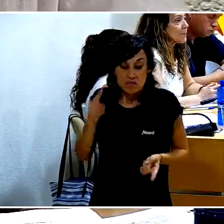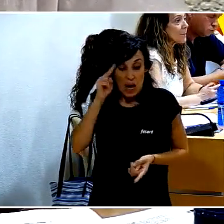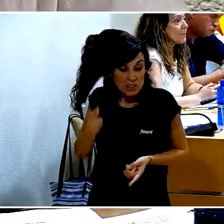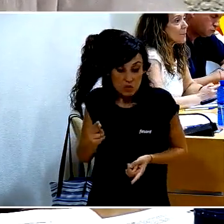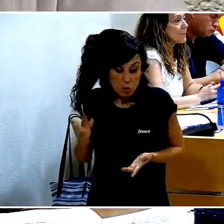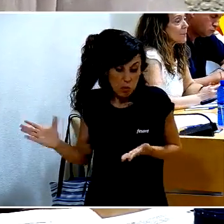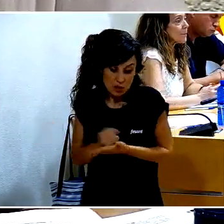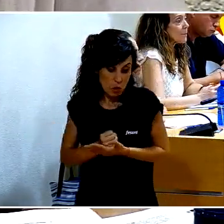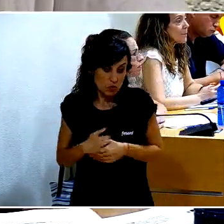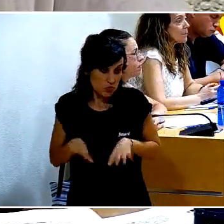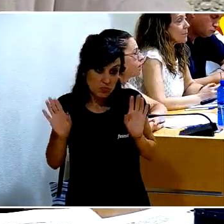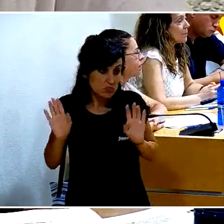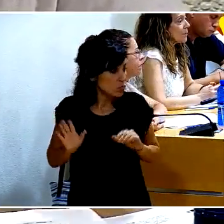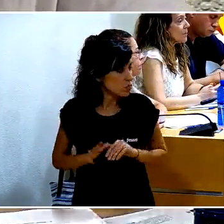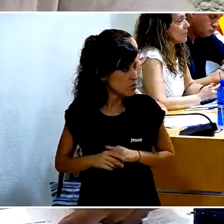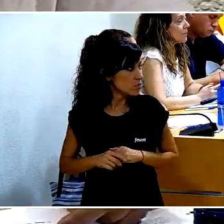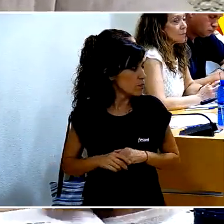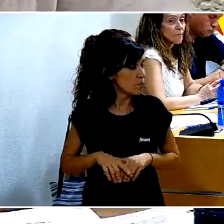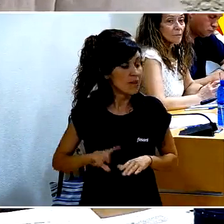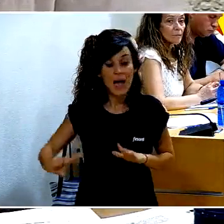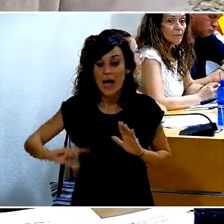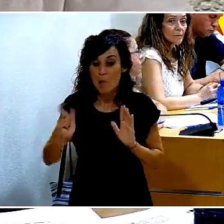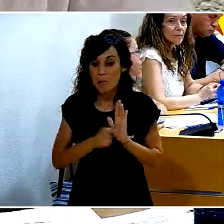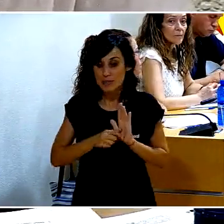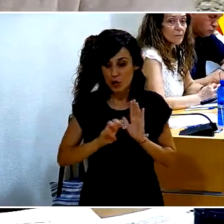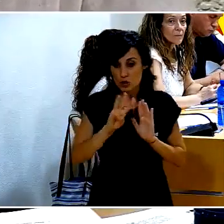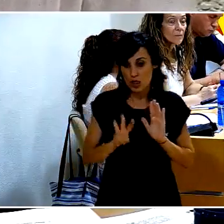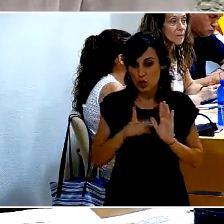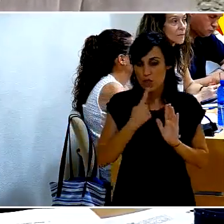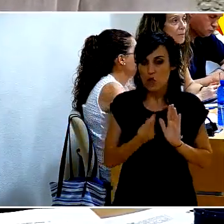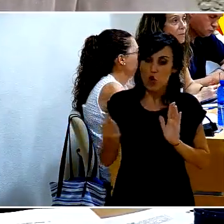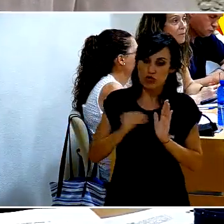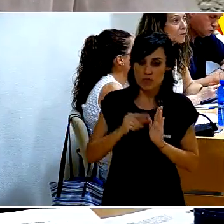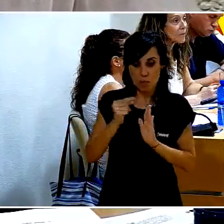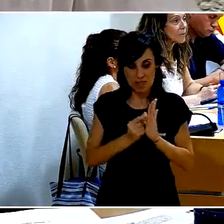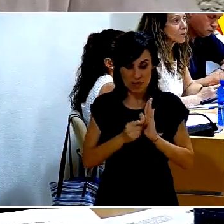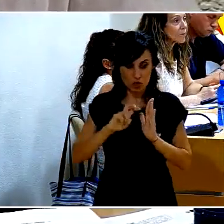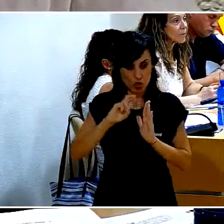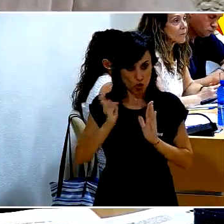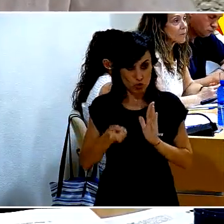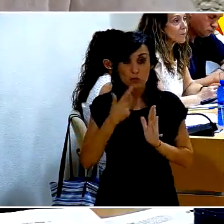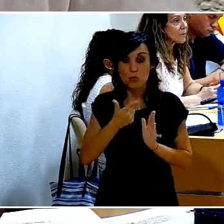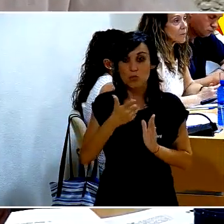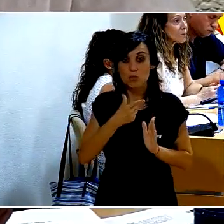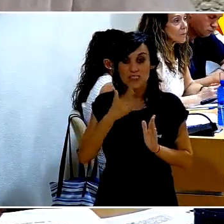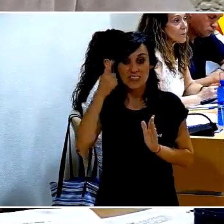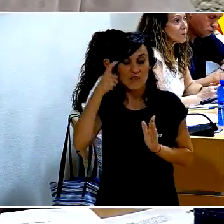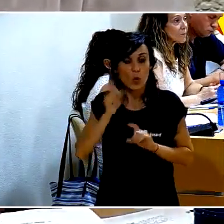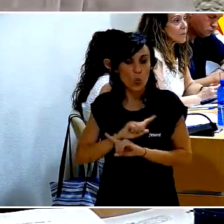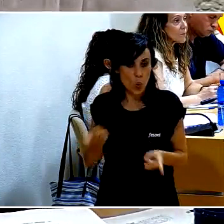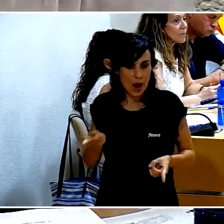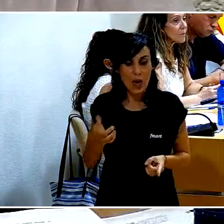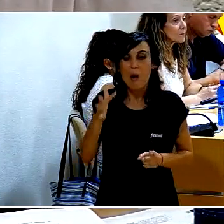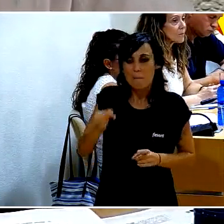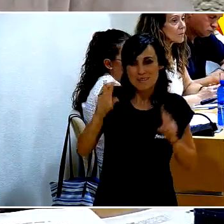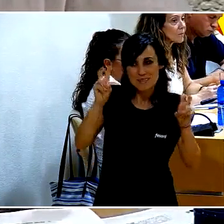para todos. En el apartado tercero repiten la frase de adoptar otras medidas y habría que ver cuáles son, haciendo además hincapié